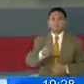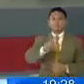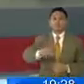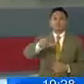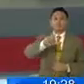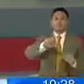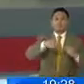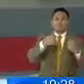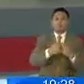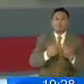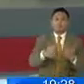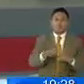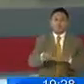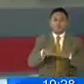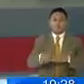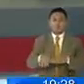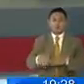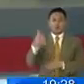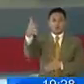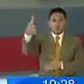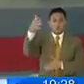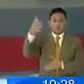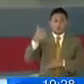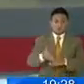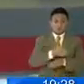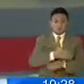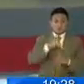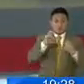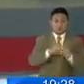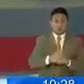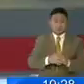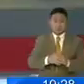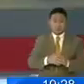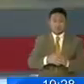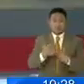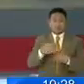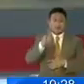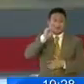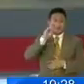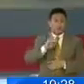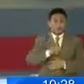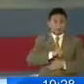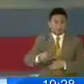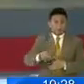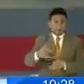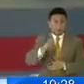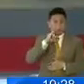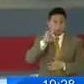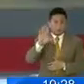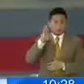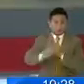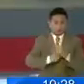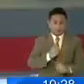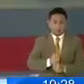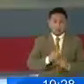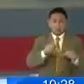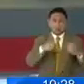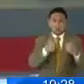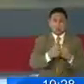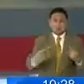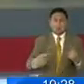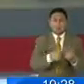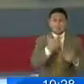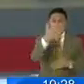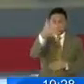un colectivo dio su respaldo al profesor que estaría involucrado en un caso de abuso sexual contra un menor de 5 años. Dicho colectivo está integrado